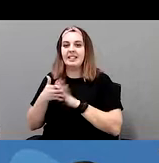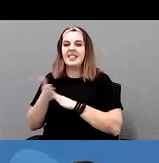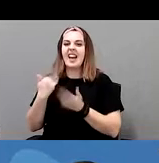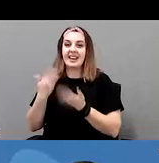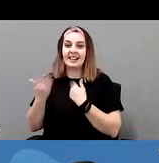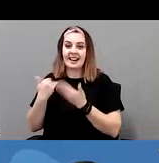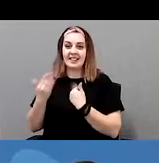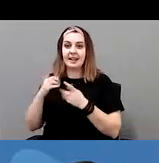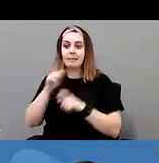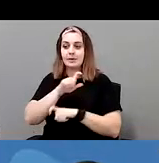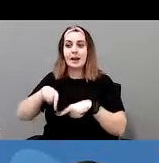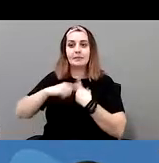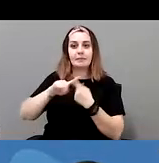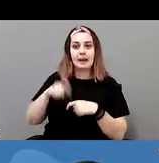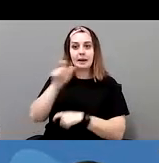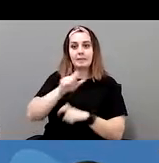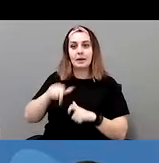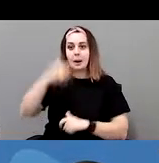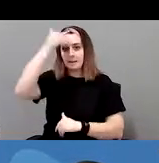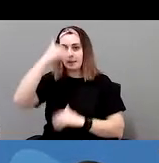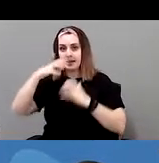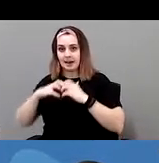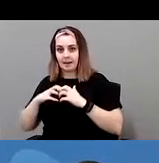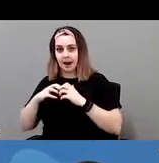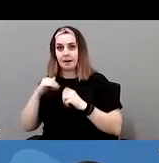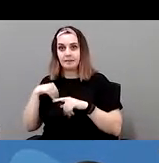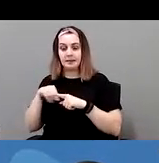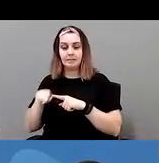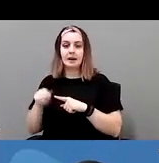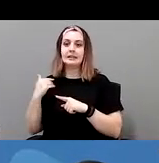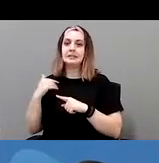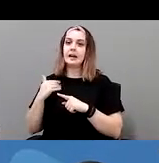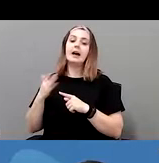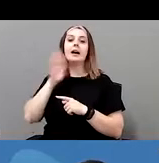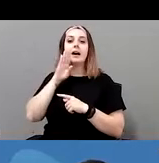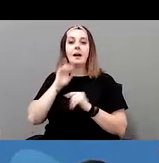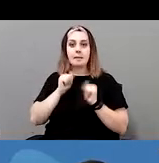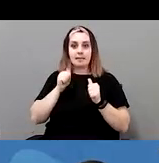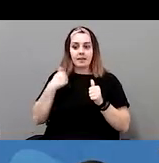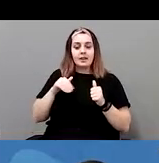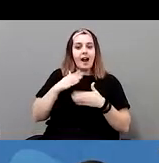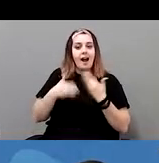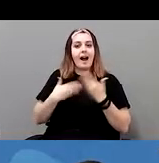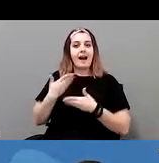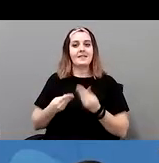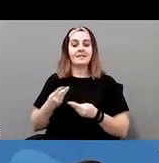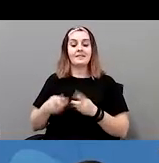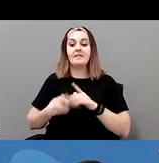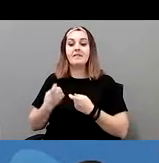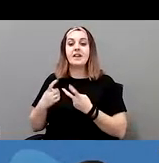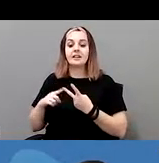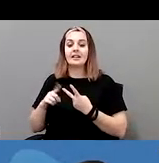a familiares de las personas con parálisis cerebral que ya se han comenzado a realizar y nos falta desarrollar el grupo